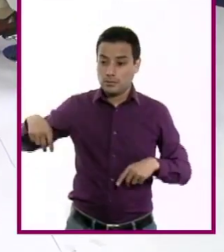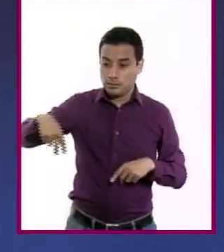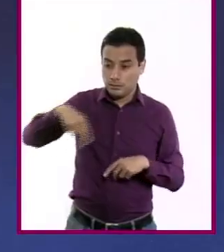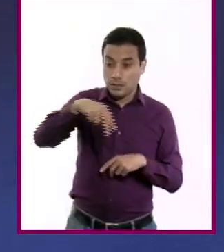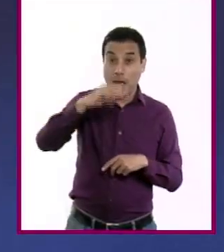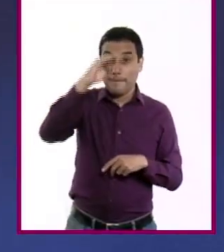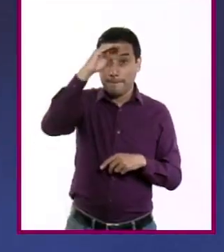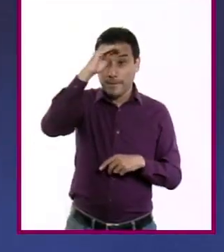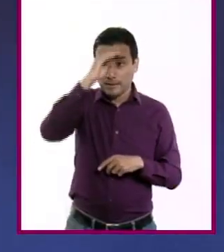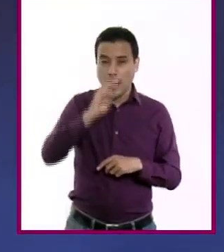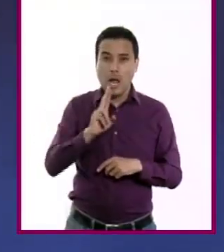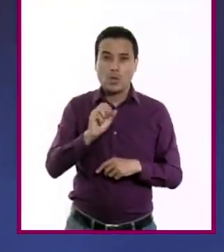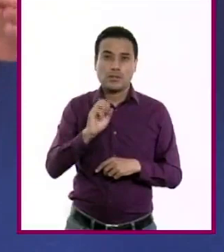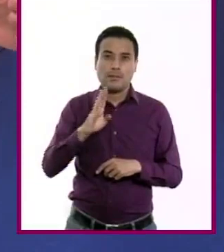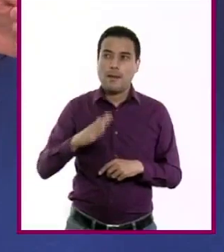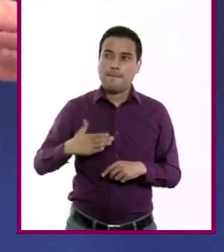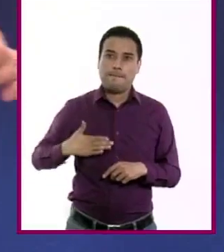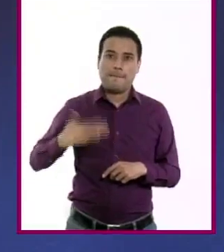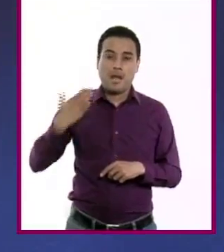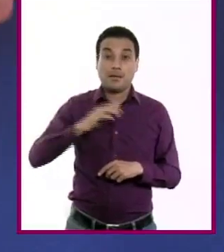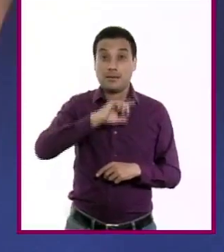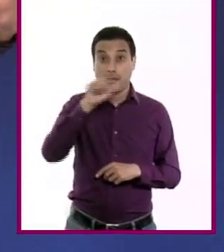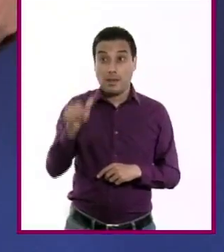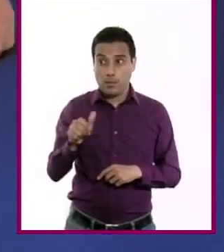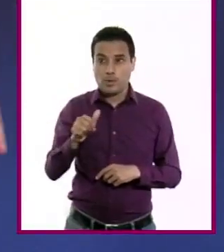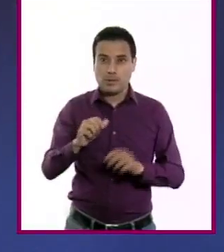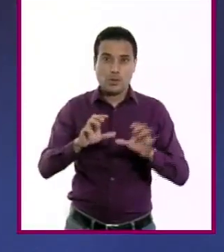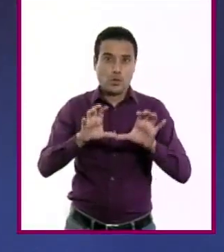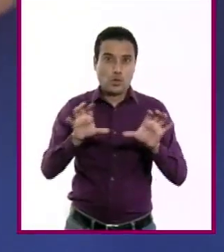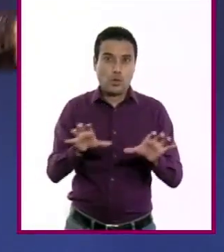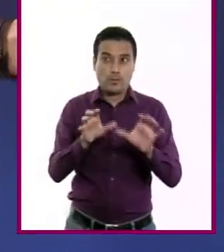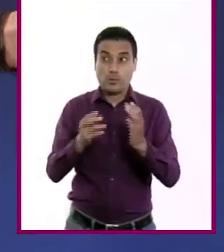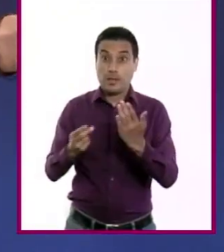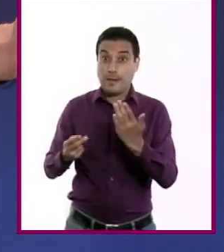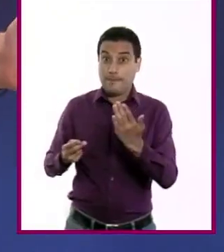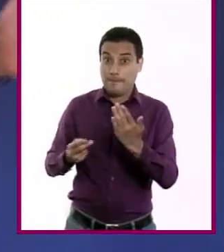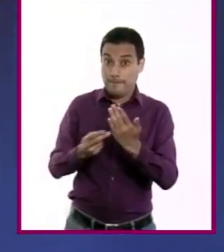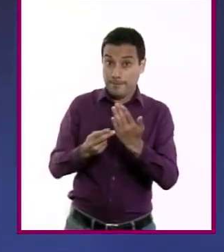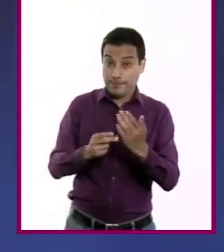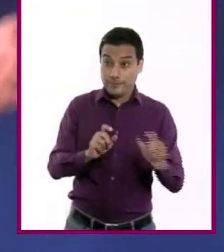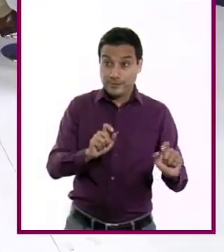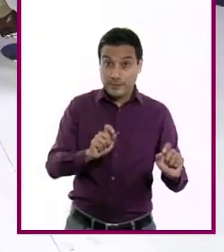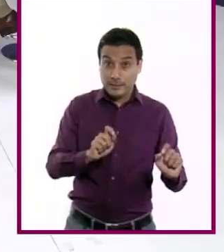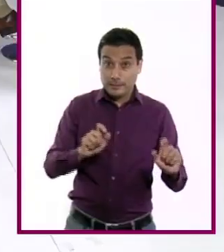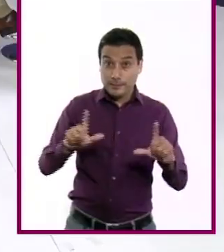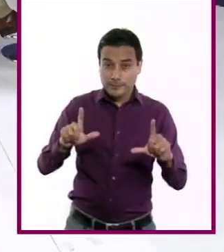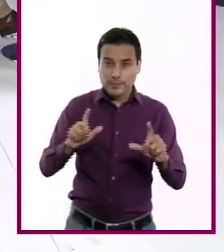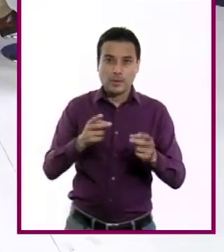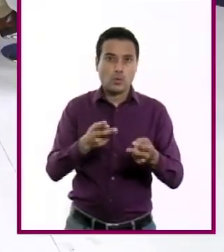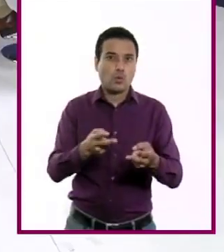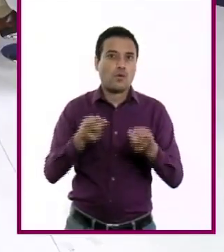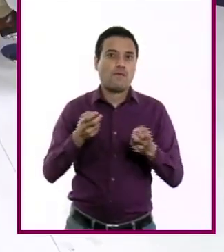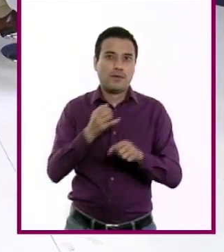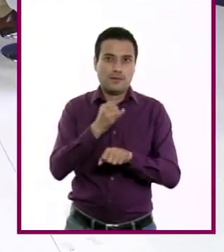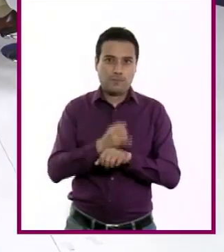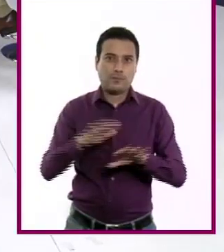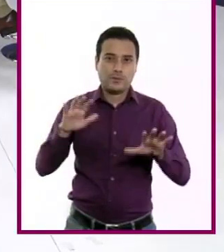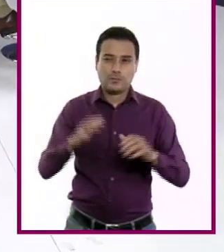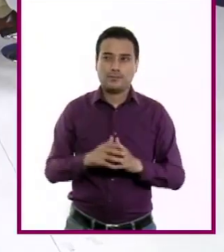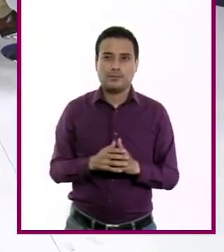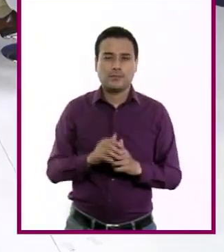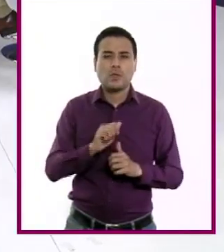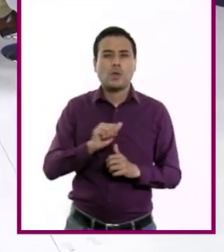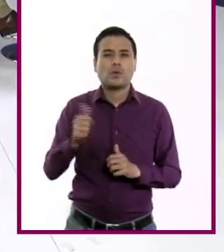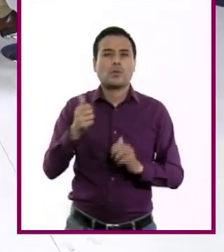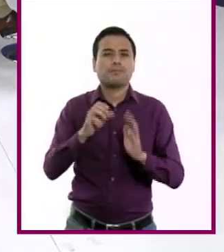gratis. Vamos a ver qué tiene. Y en el momento que la mete y abre el documento, ¡boom! ¿No? Uh-huh. Le roban la información. Sí, ¿Conocen sí. otro tipo